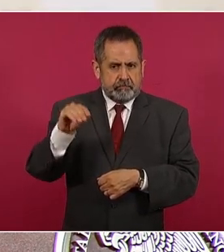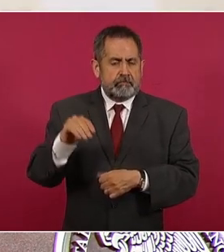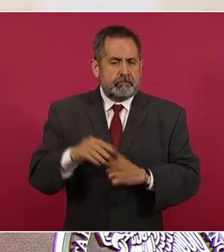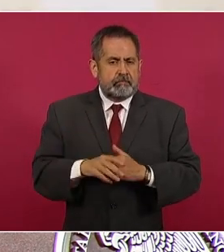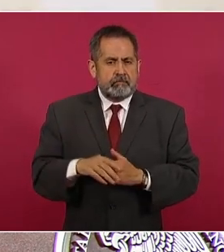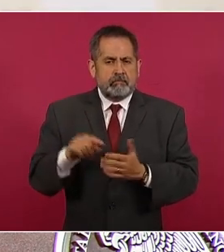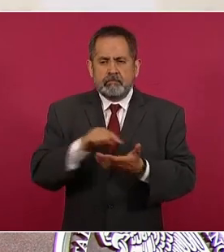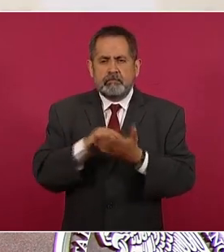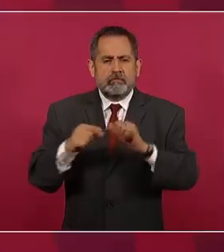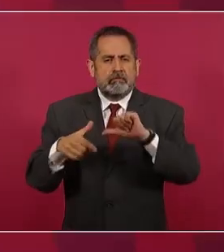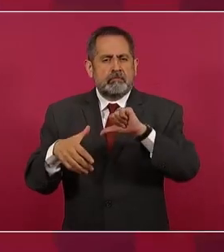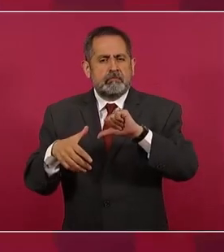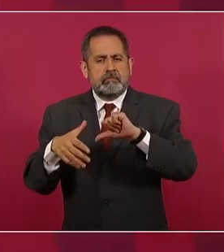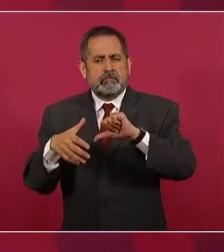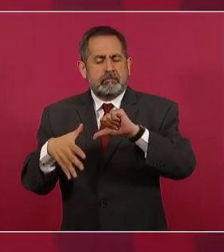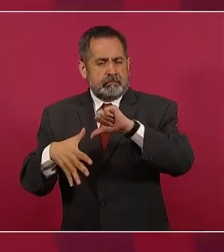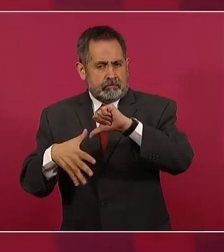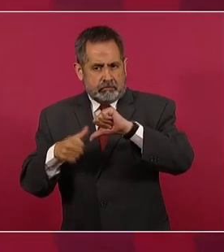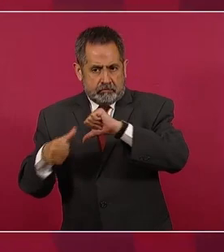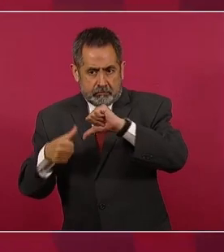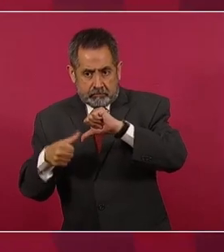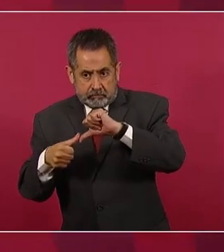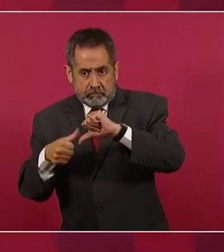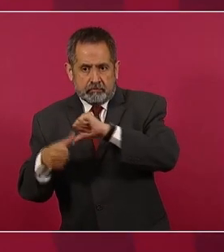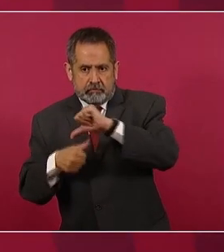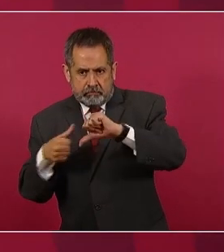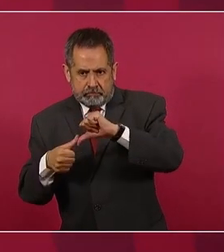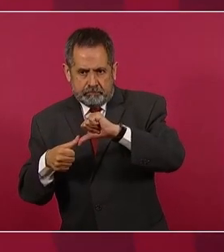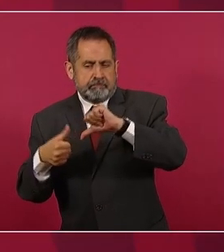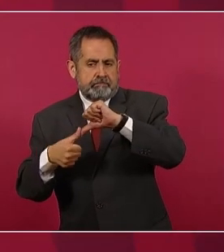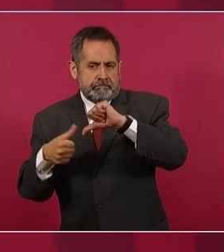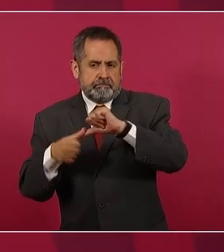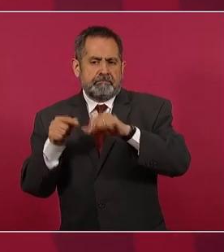Es Centroamérica y el Caribe.